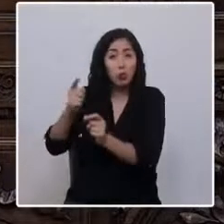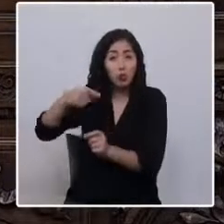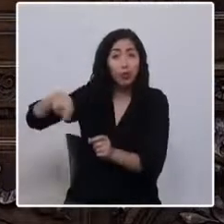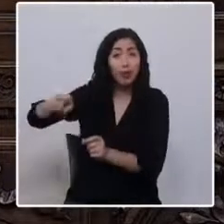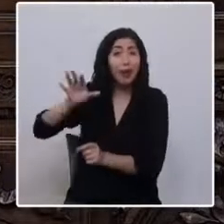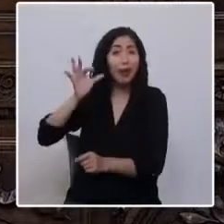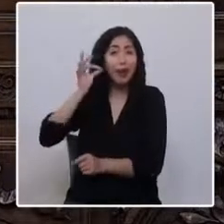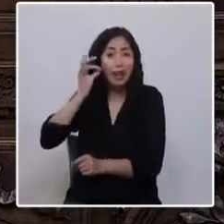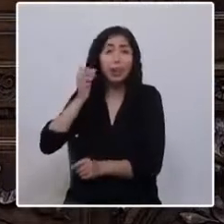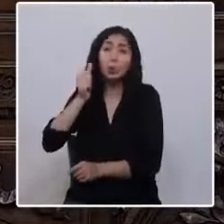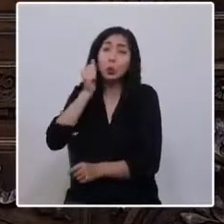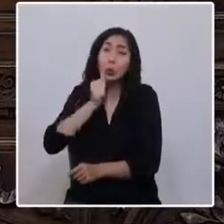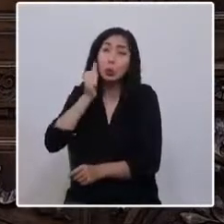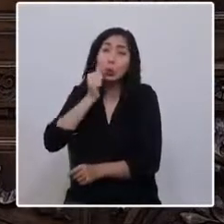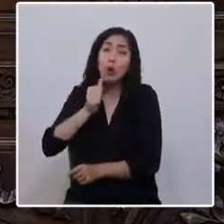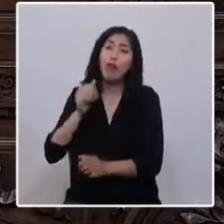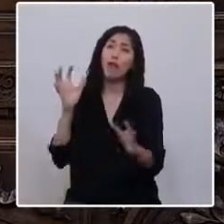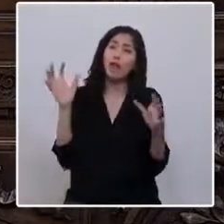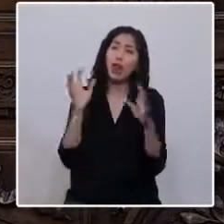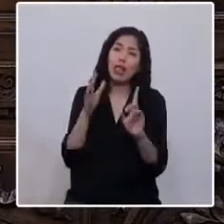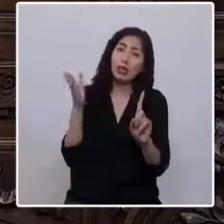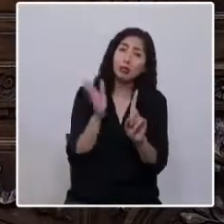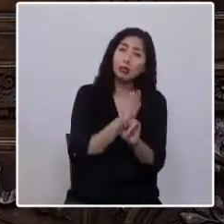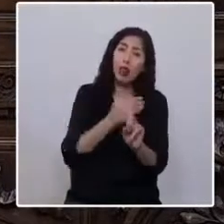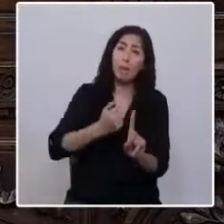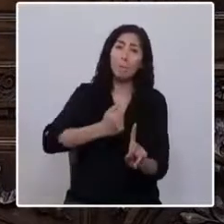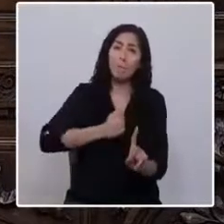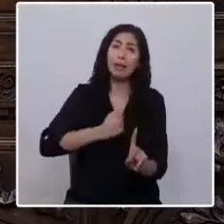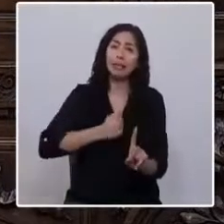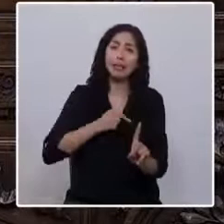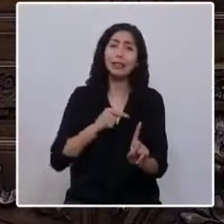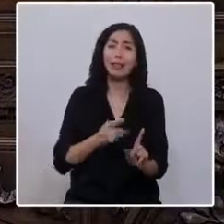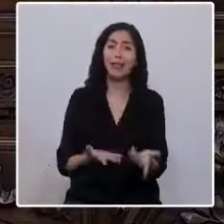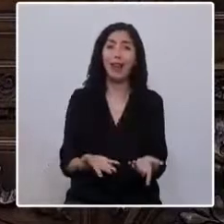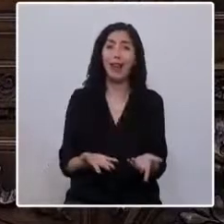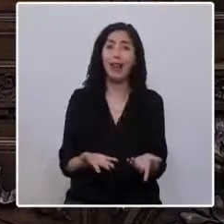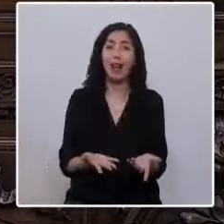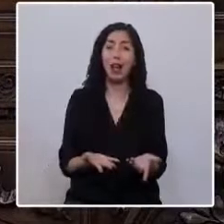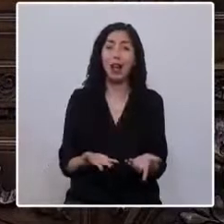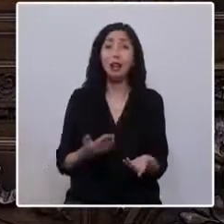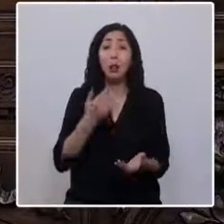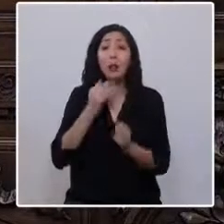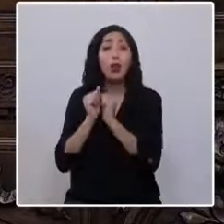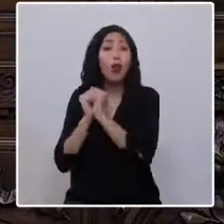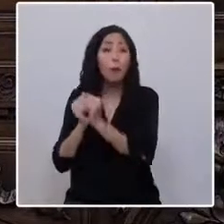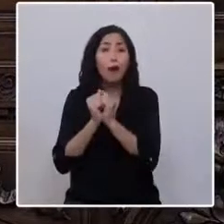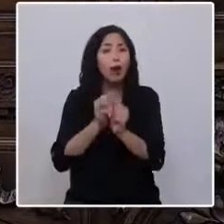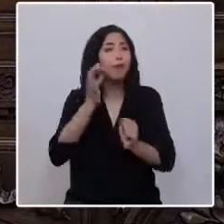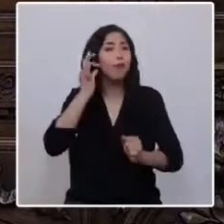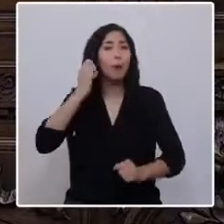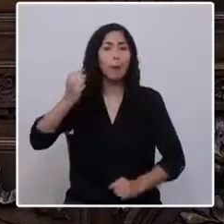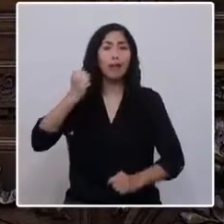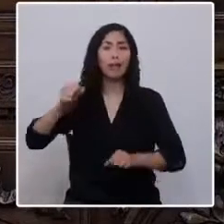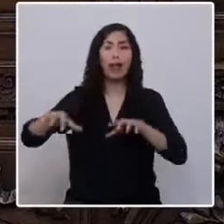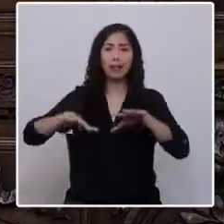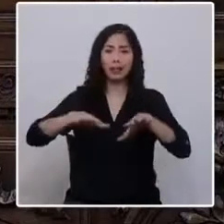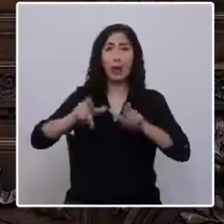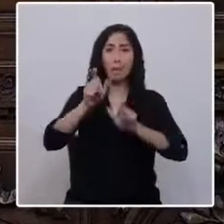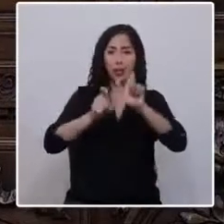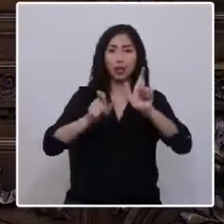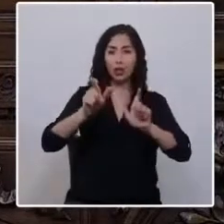a diario a la violencia machista y patriarcal. A las compañeras feministas, activistas y personas de la diversidad